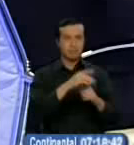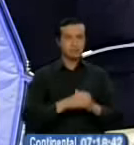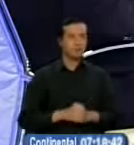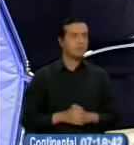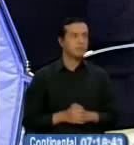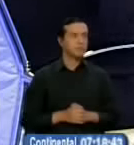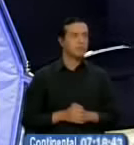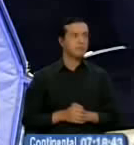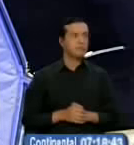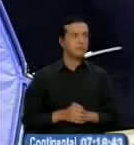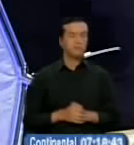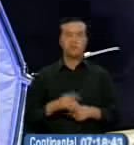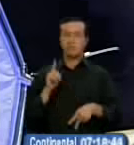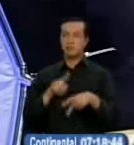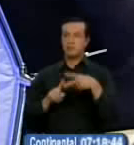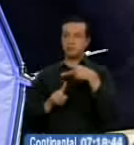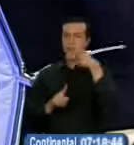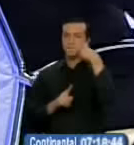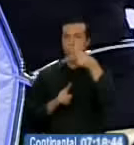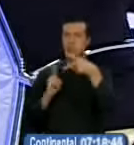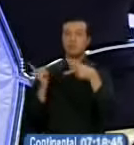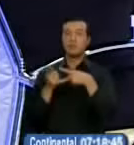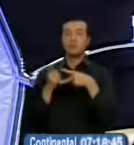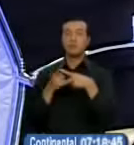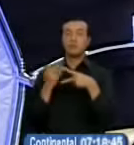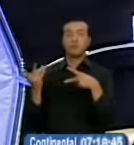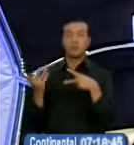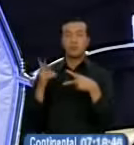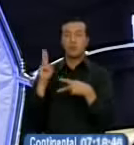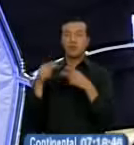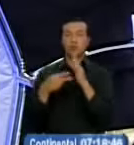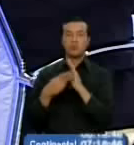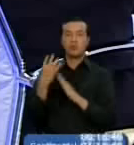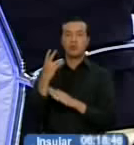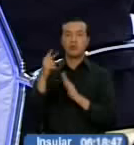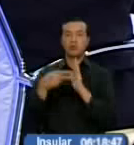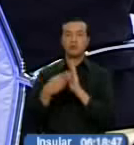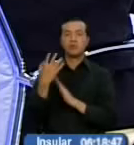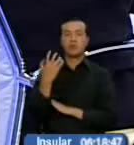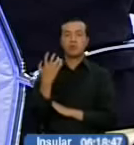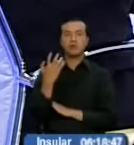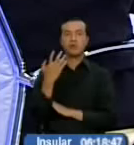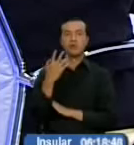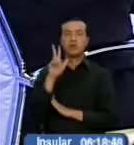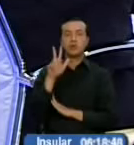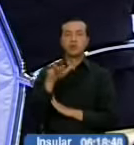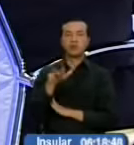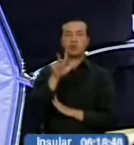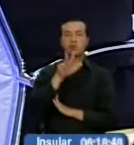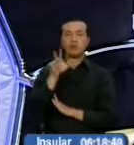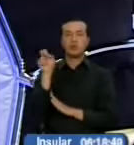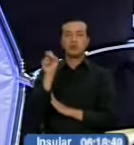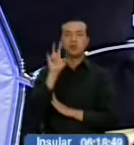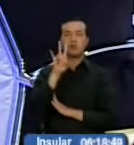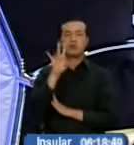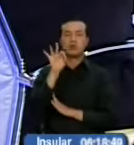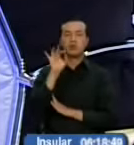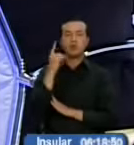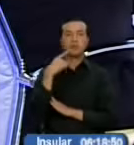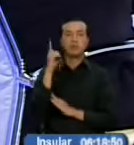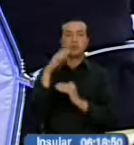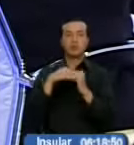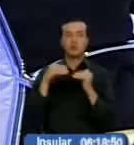responder. Dos cosas puntuales. La una, 2014 y 2015 se sacan 3.379 millones